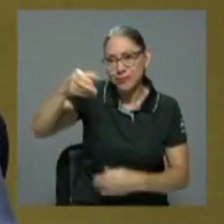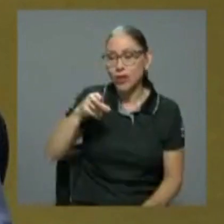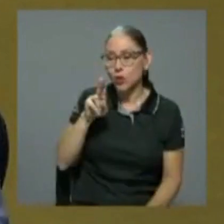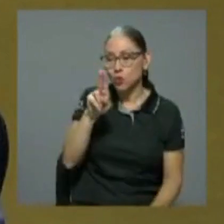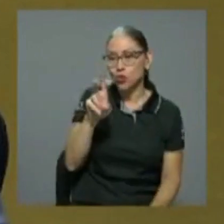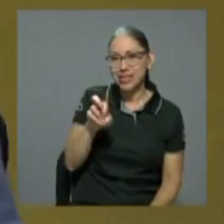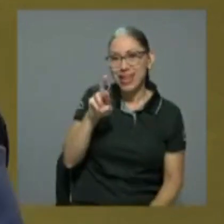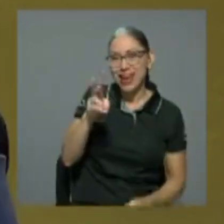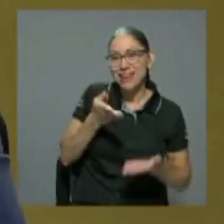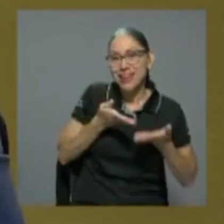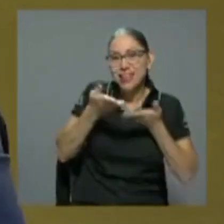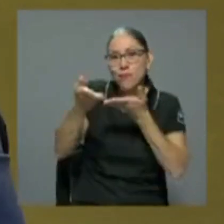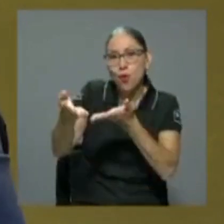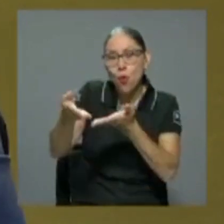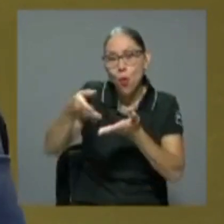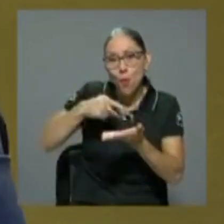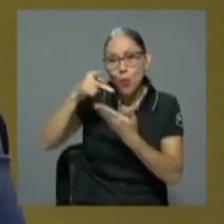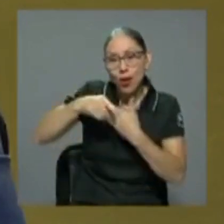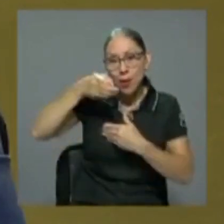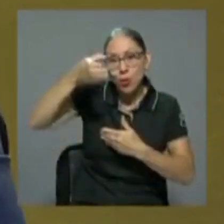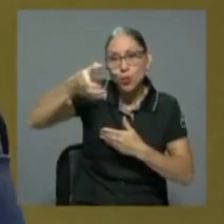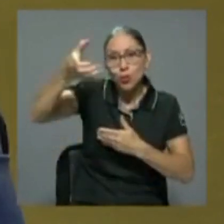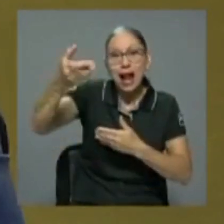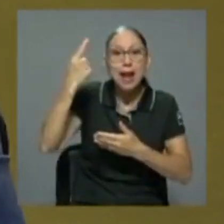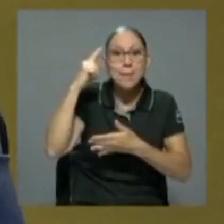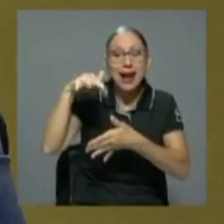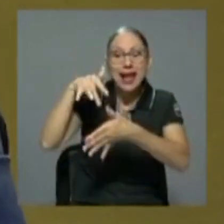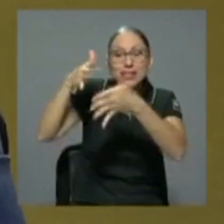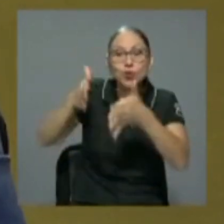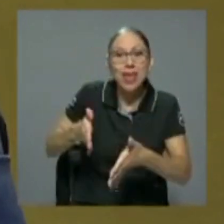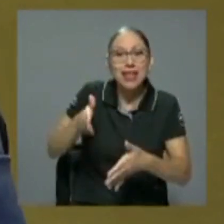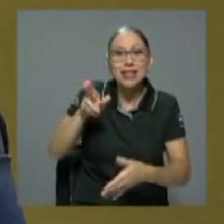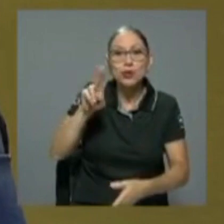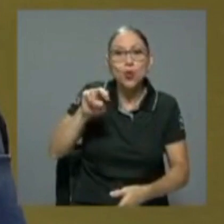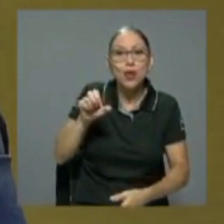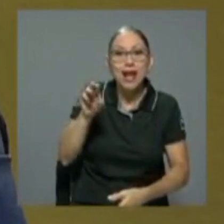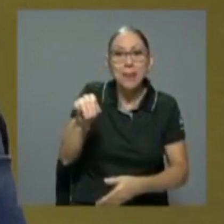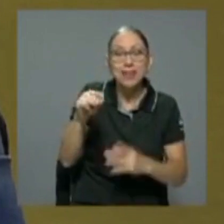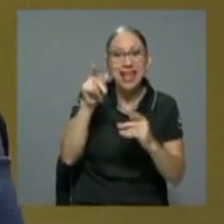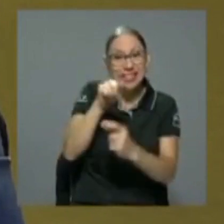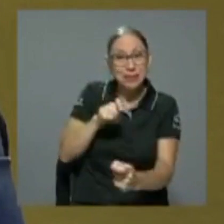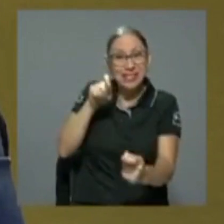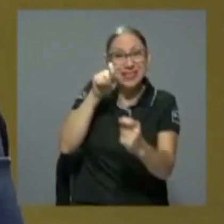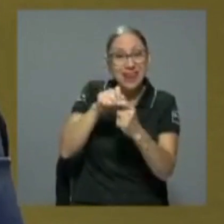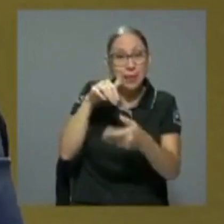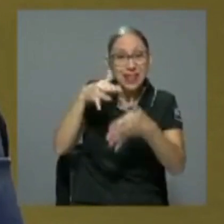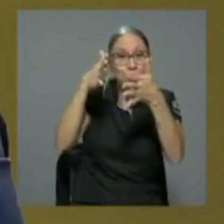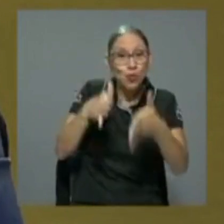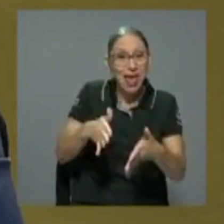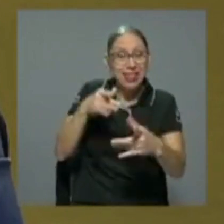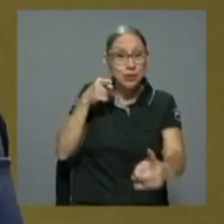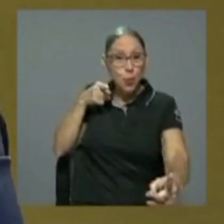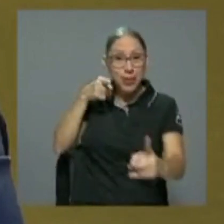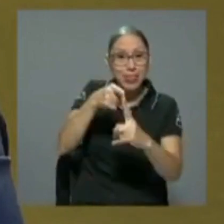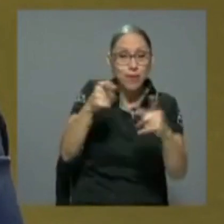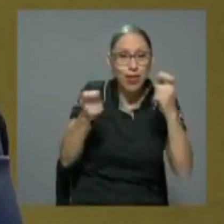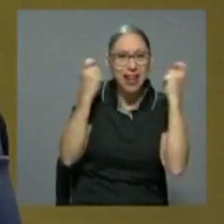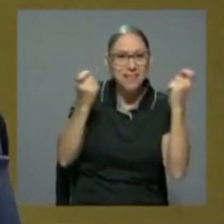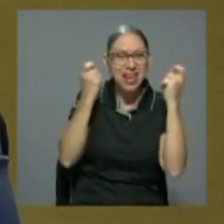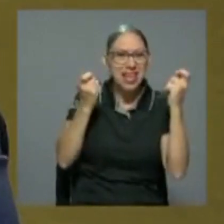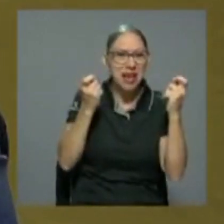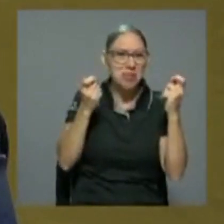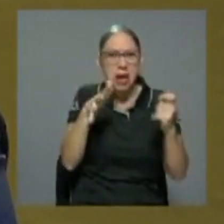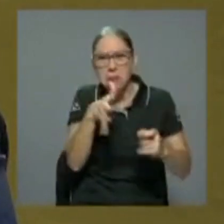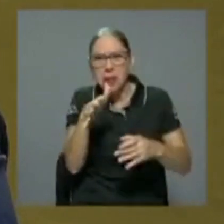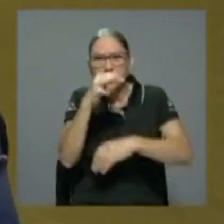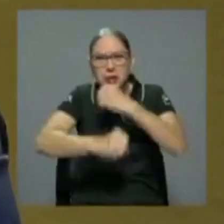al estudiantado de la UNAM, específicamente al estudiantado meta de la feria, que tiene entre 16 y 18 años y que